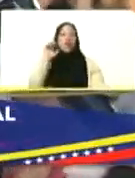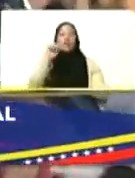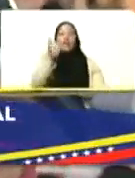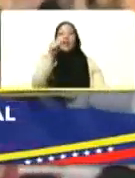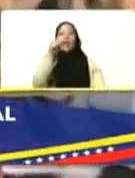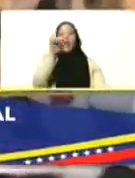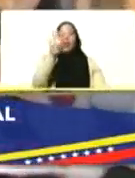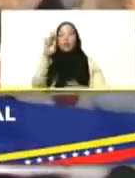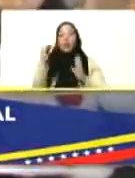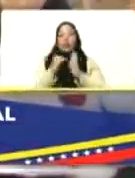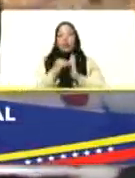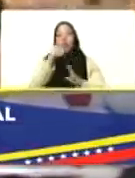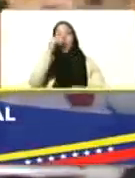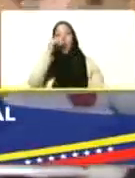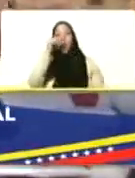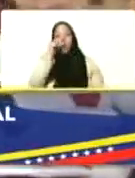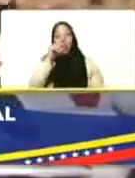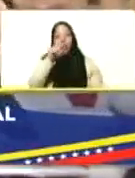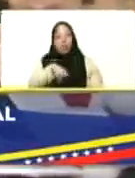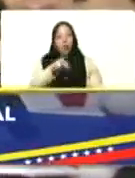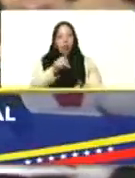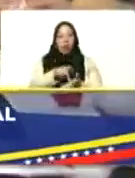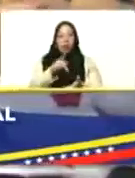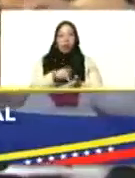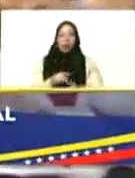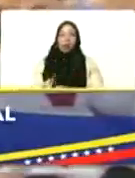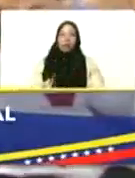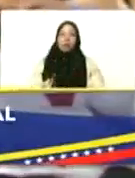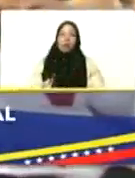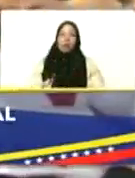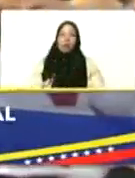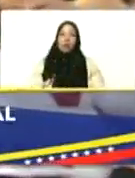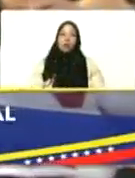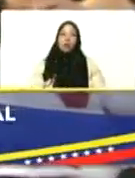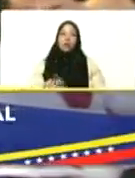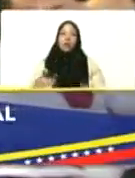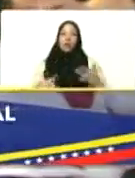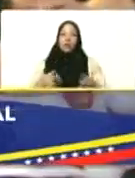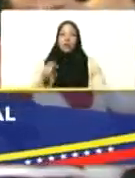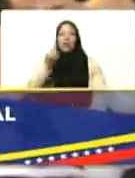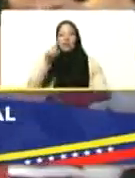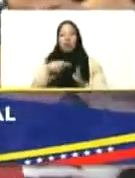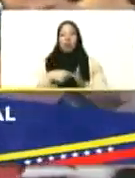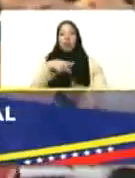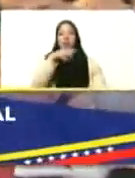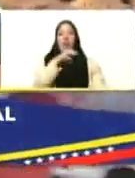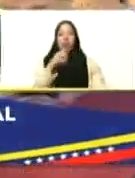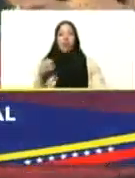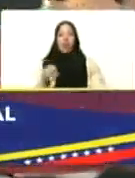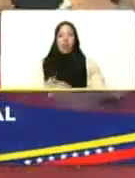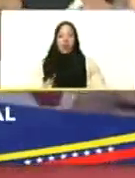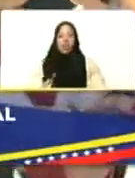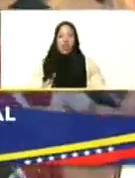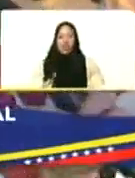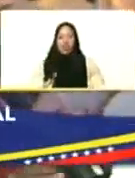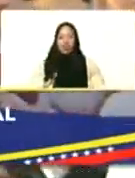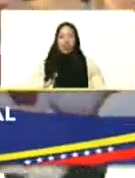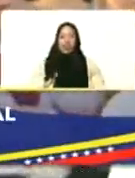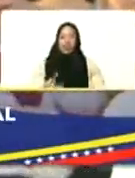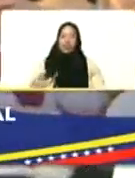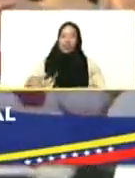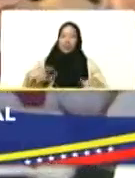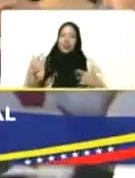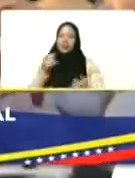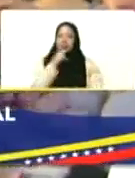14.000 hombres. A las 1.500 van a salir todas